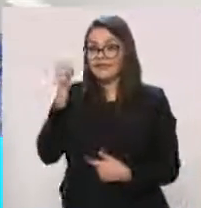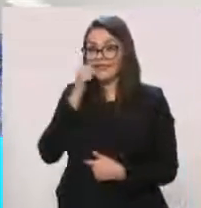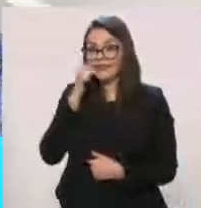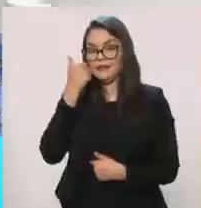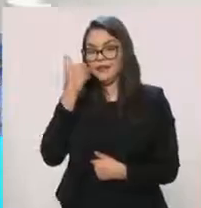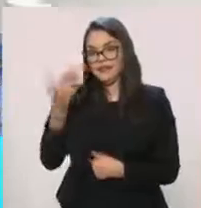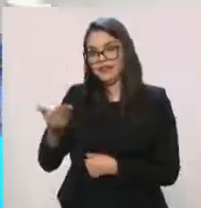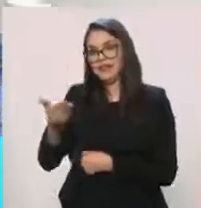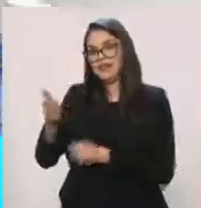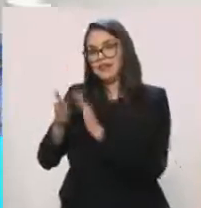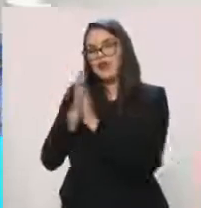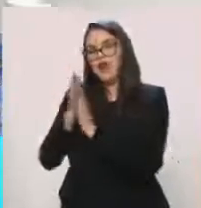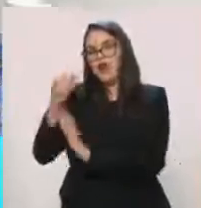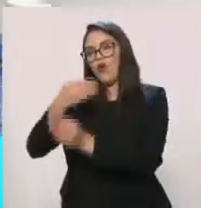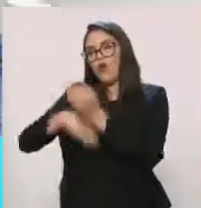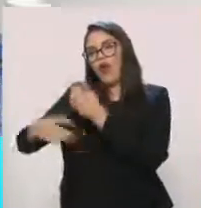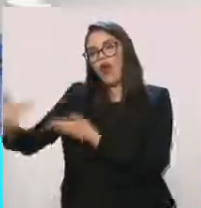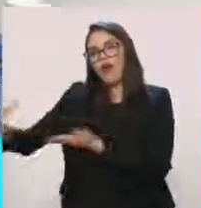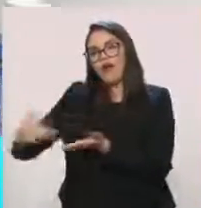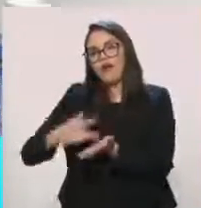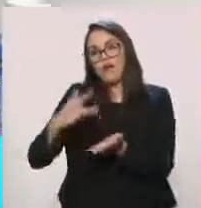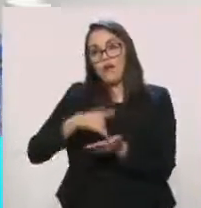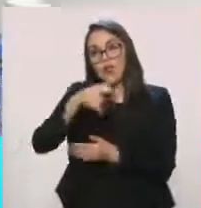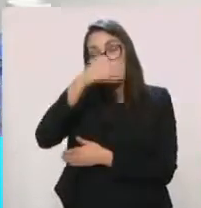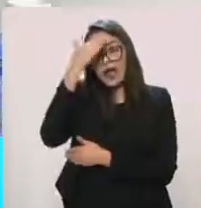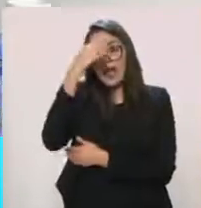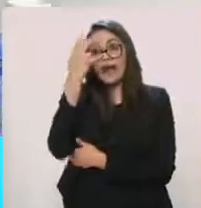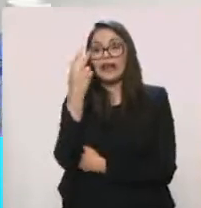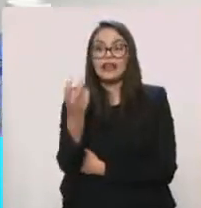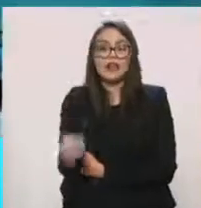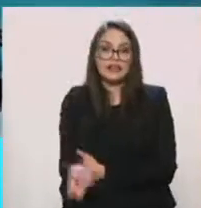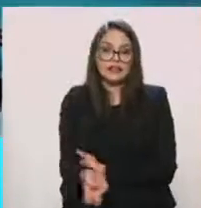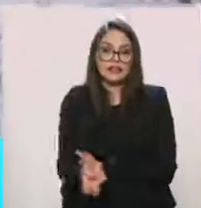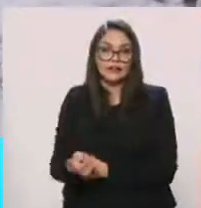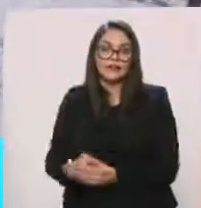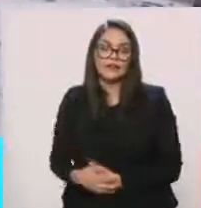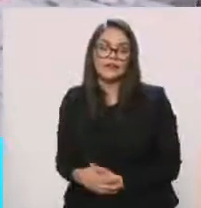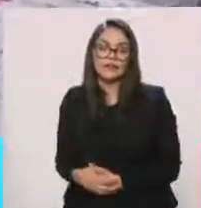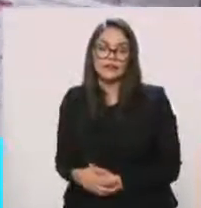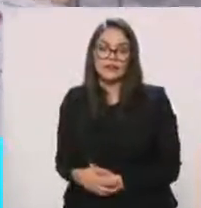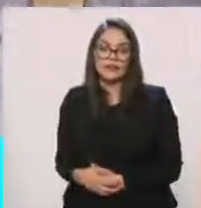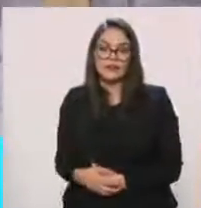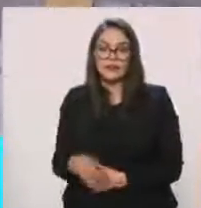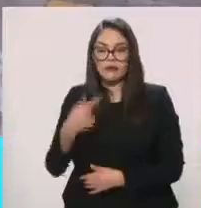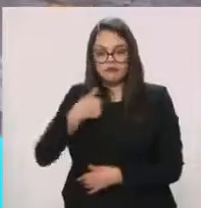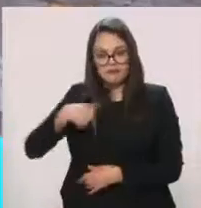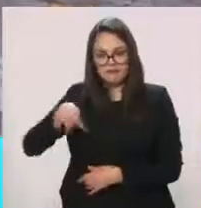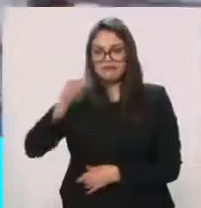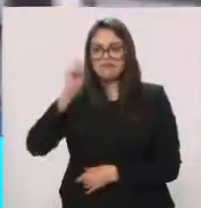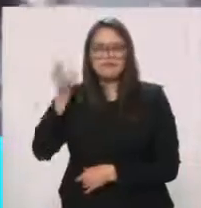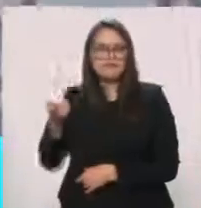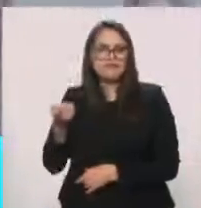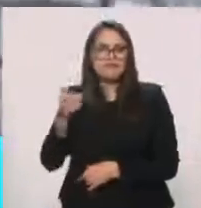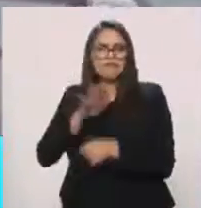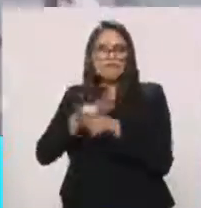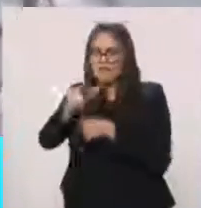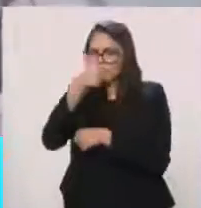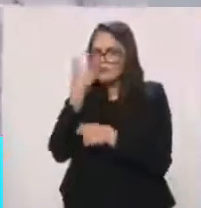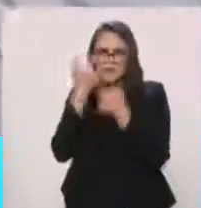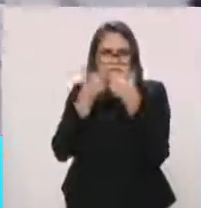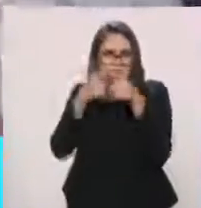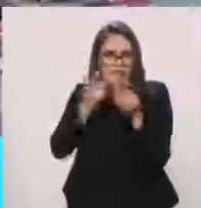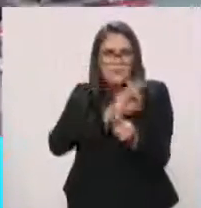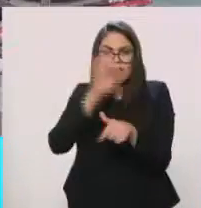de todos, que conozcan la iniciativa. Estamos aceptando que quien quiera